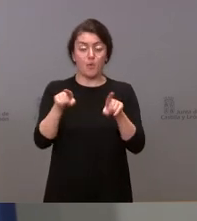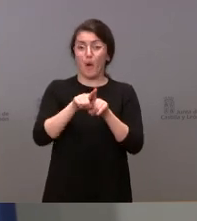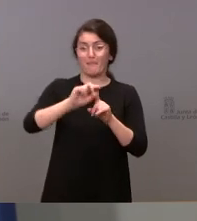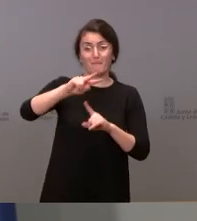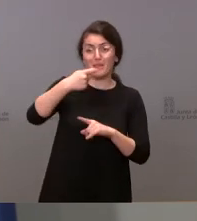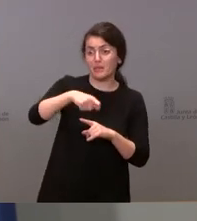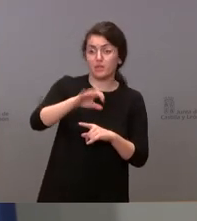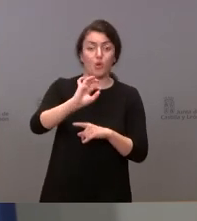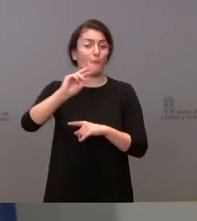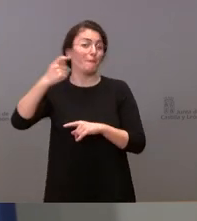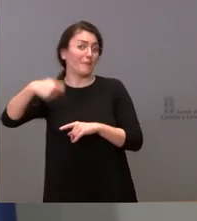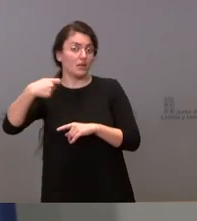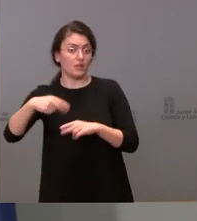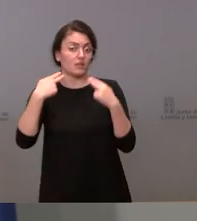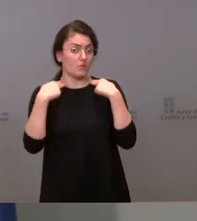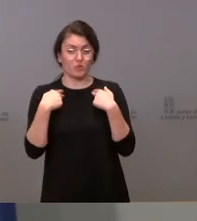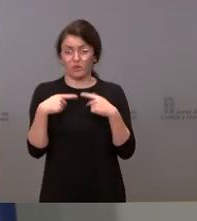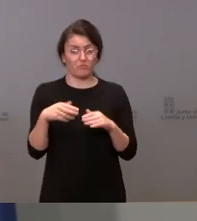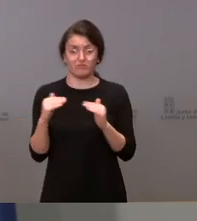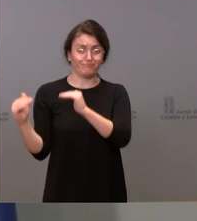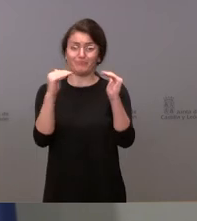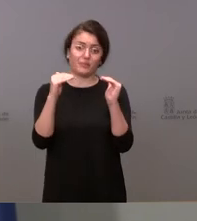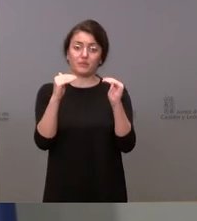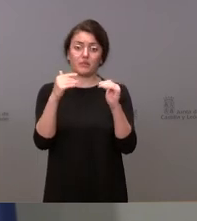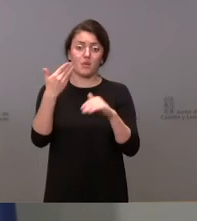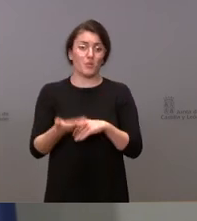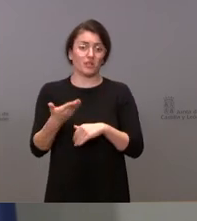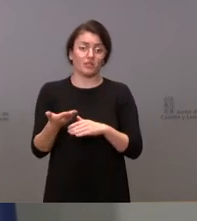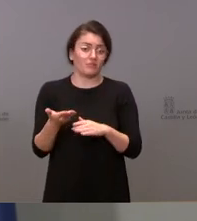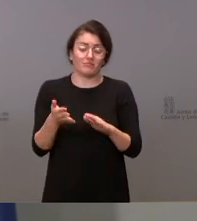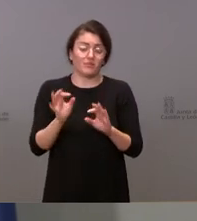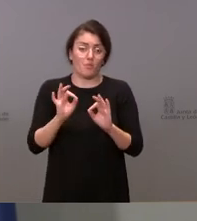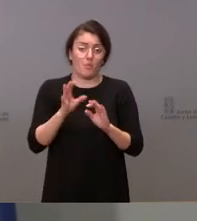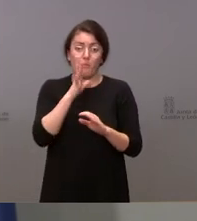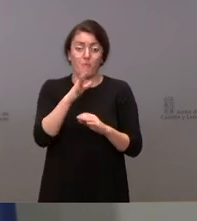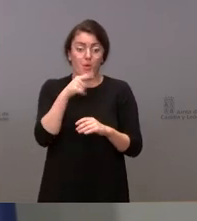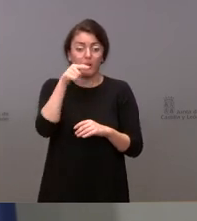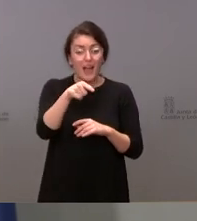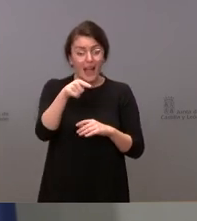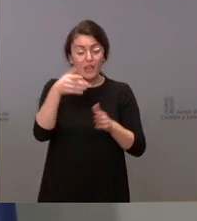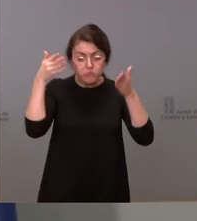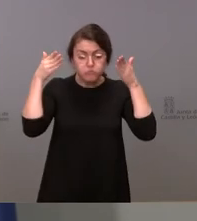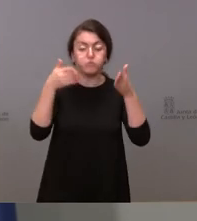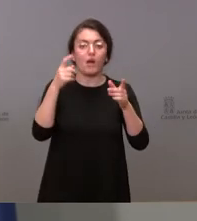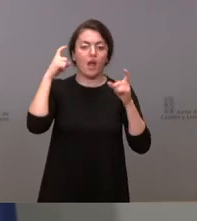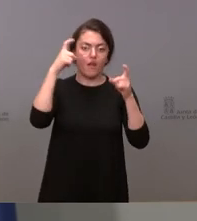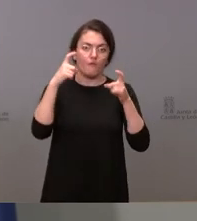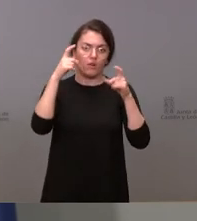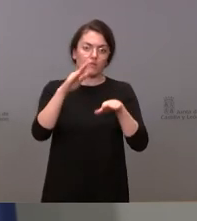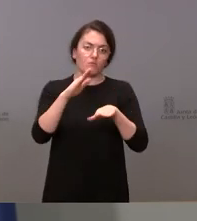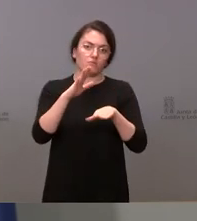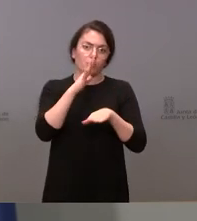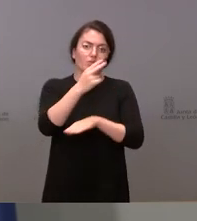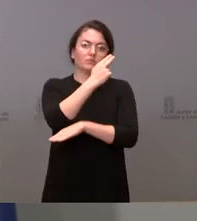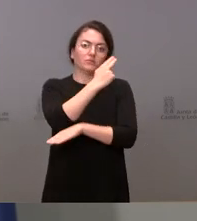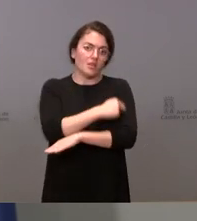son a quienes dedicamos los esfuerzos del sistema de salud. A quienes dedicamos los esfuerzos del sistema de salud